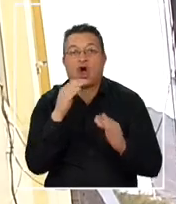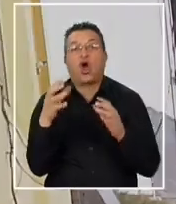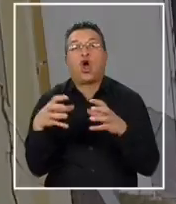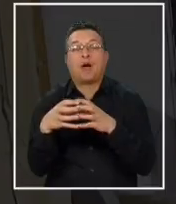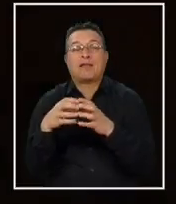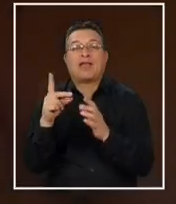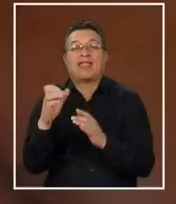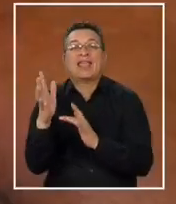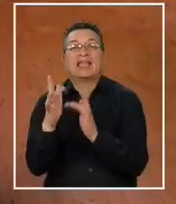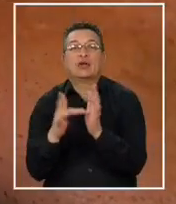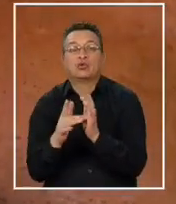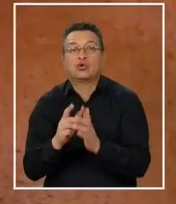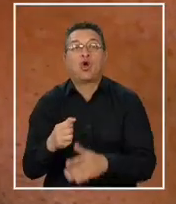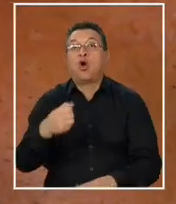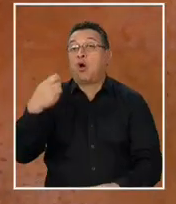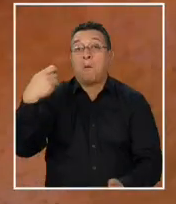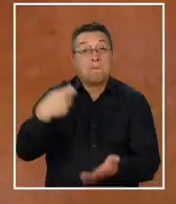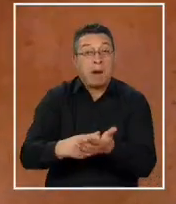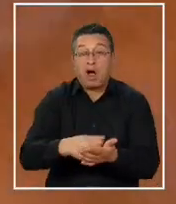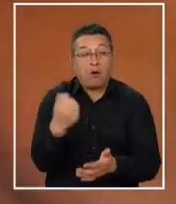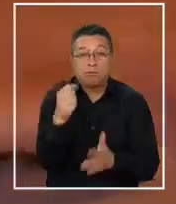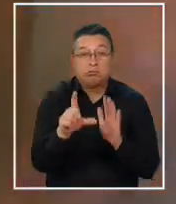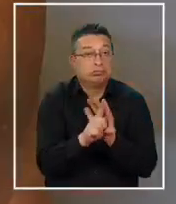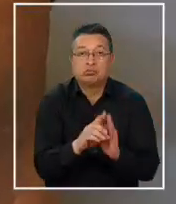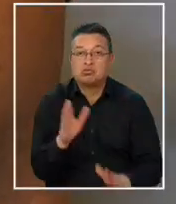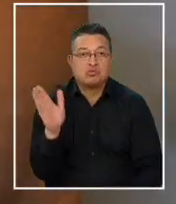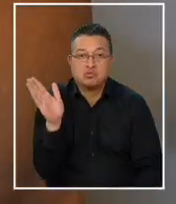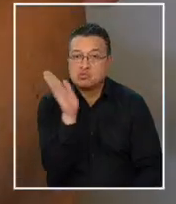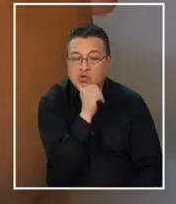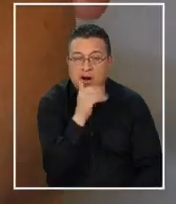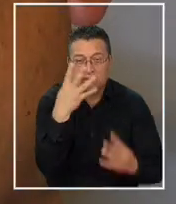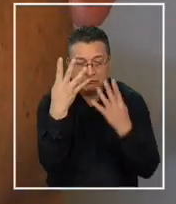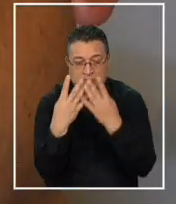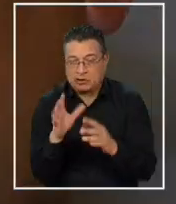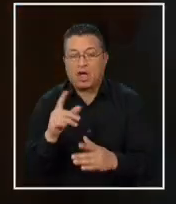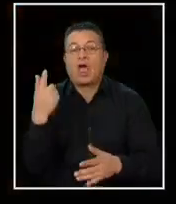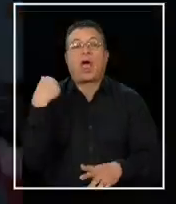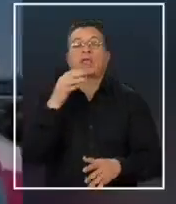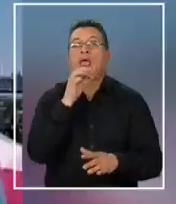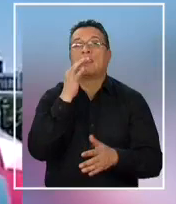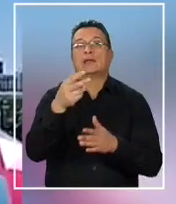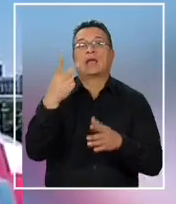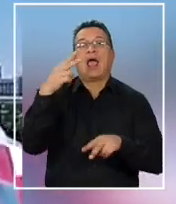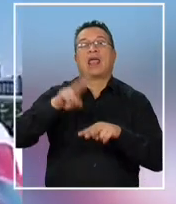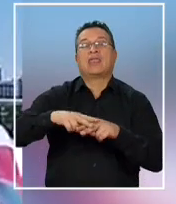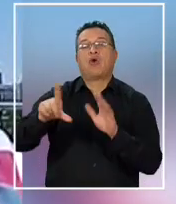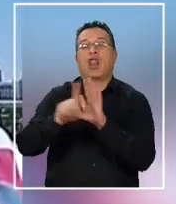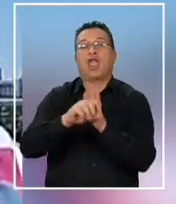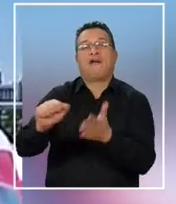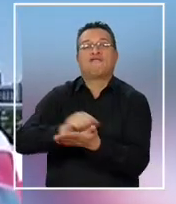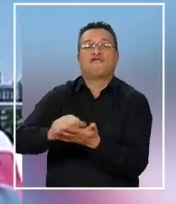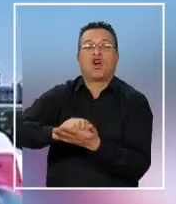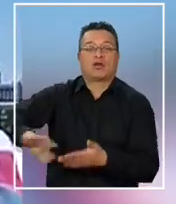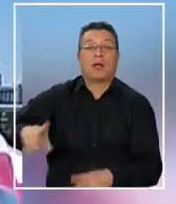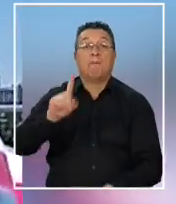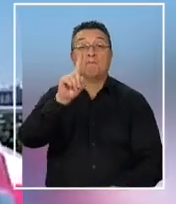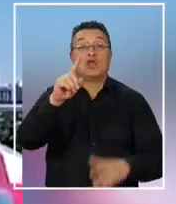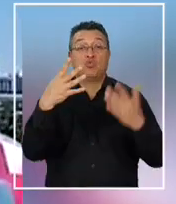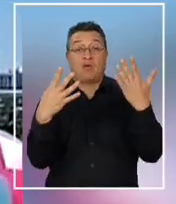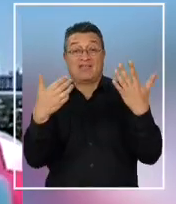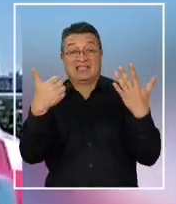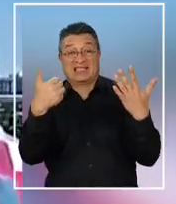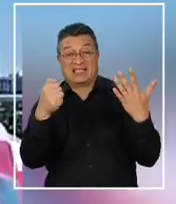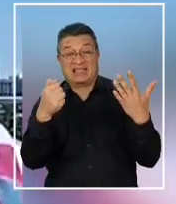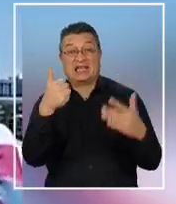Jesús, sin pagar por delitos que, según la antigua legislación, ya estaban prescritos. Del año 1960